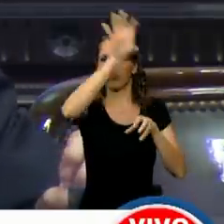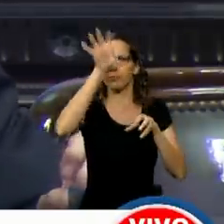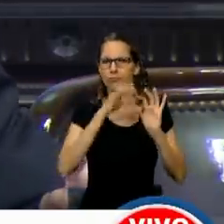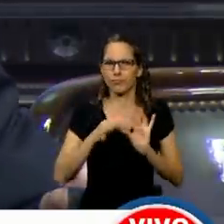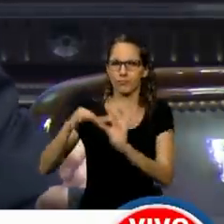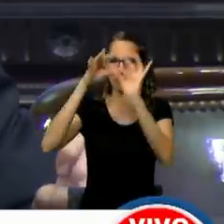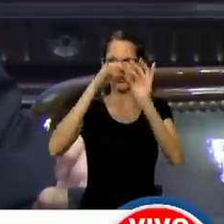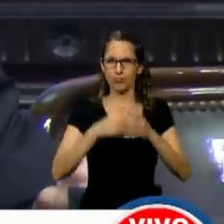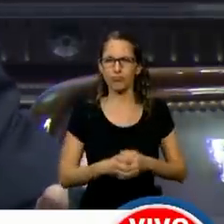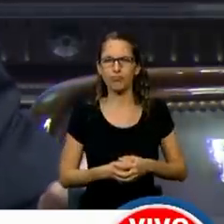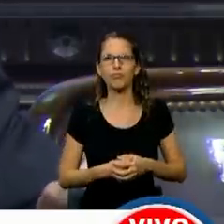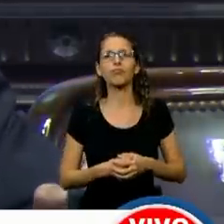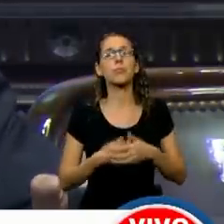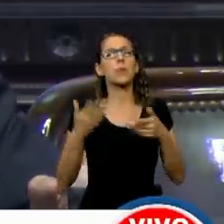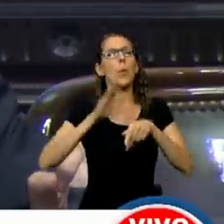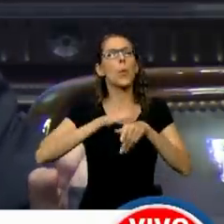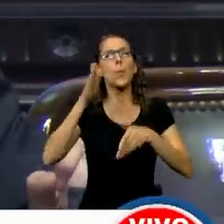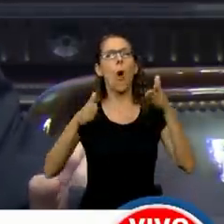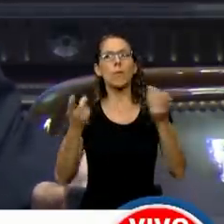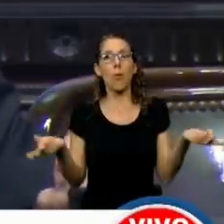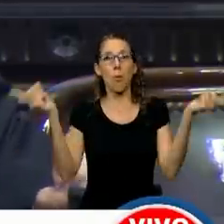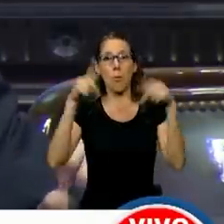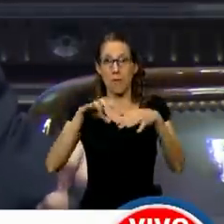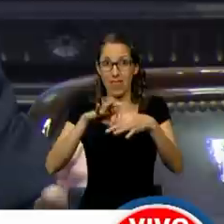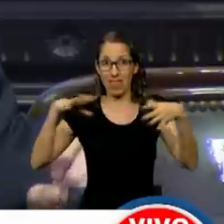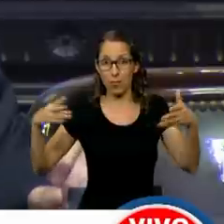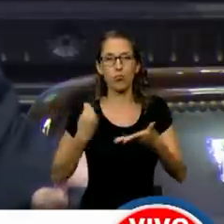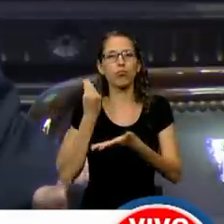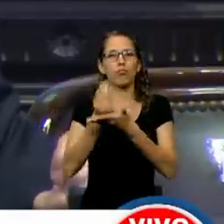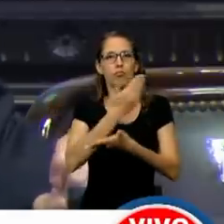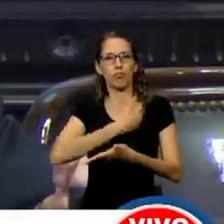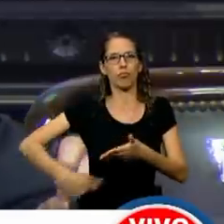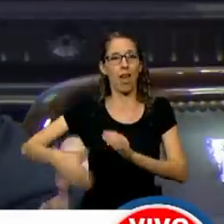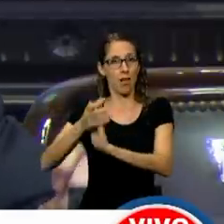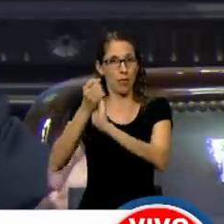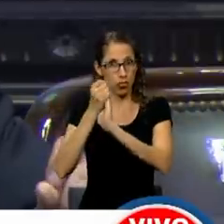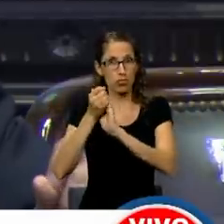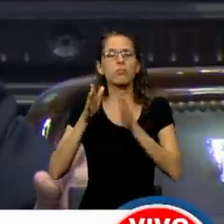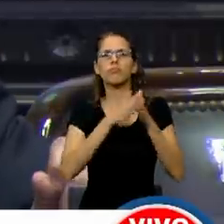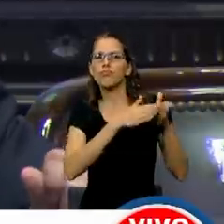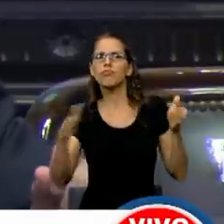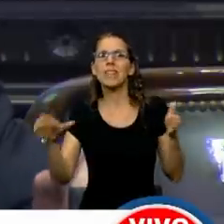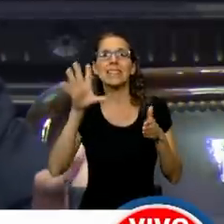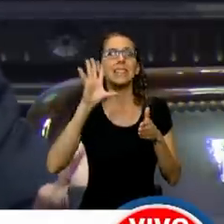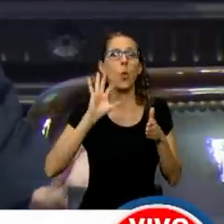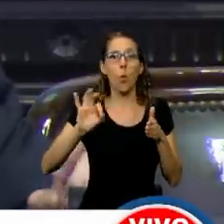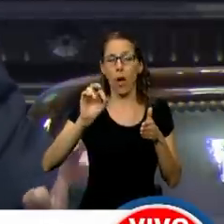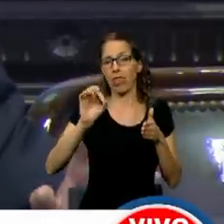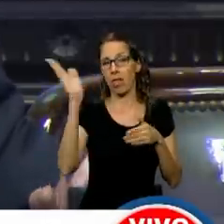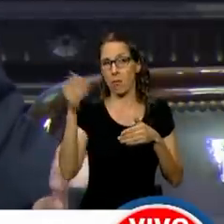cuando el retorno a la democracia en el pedido del doctoral concierne 50% de la recaudación nacional